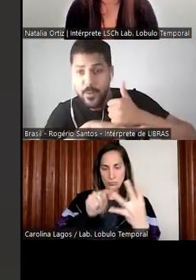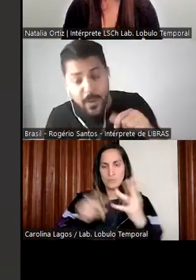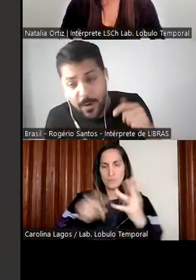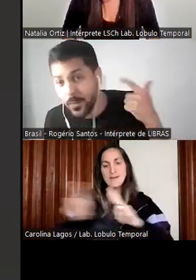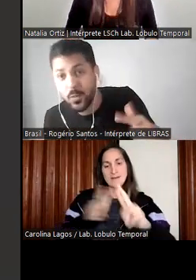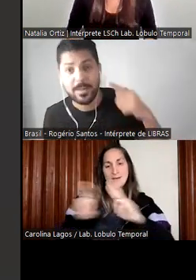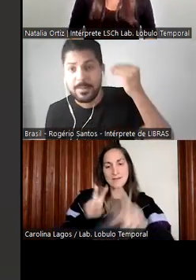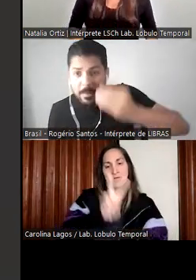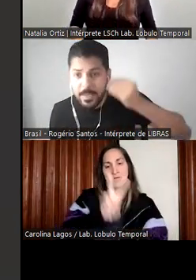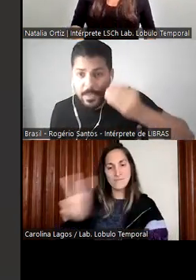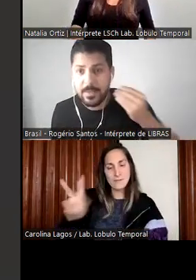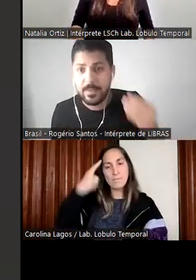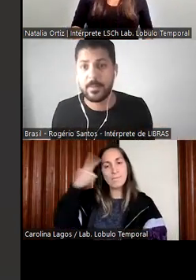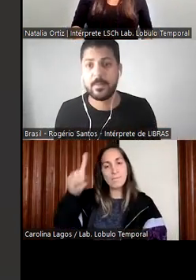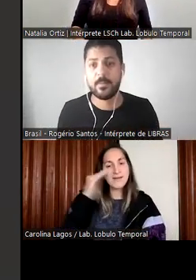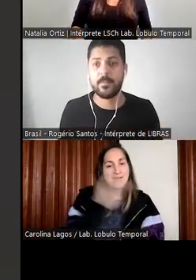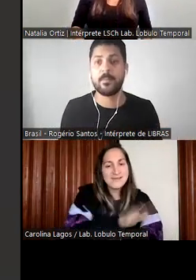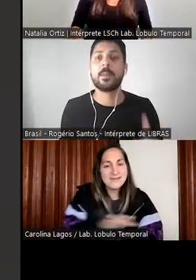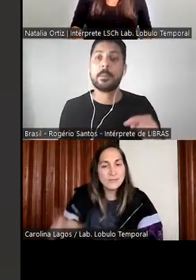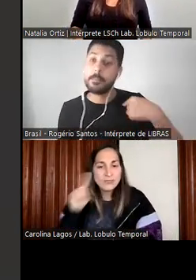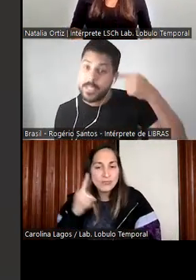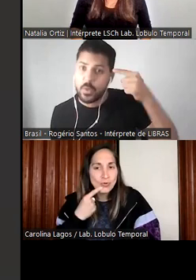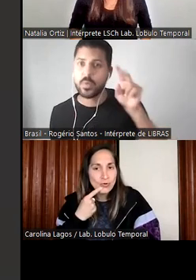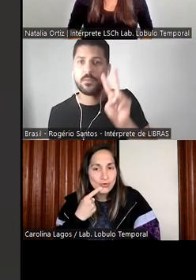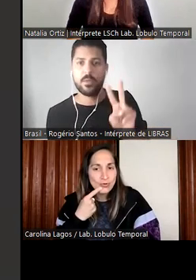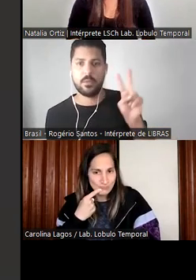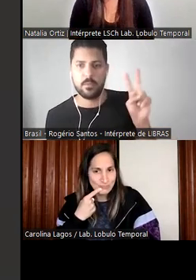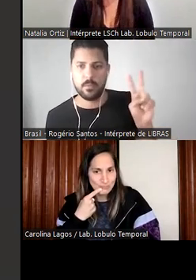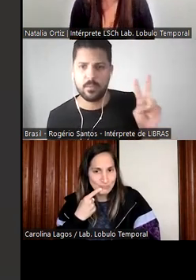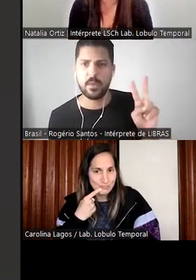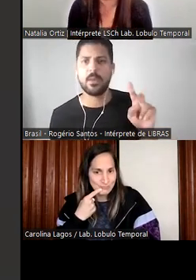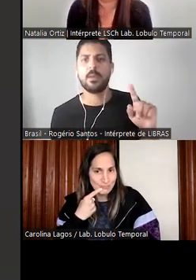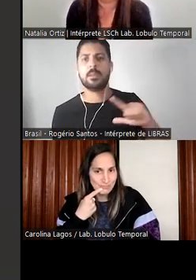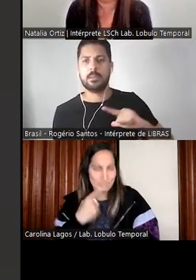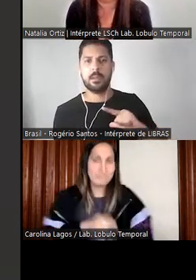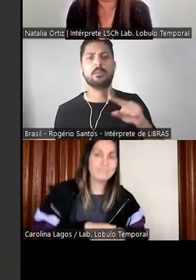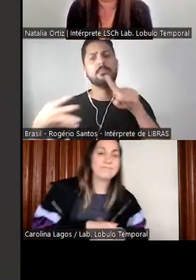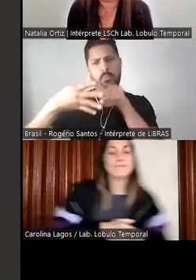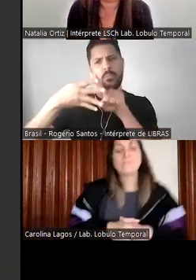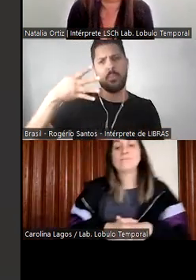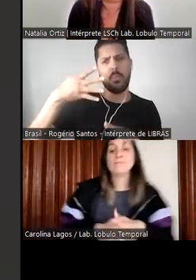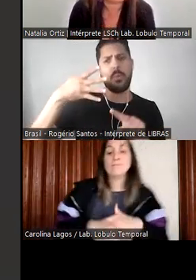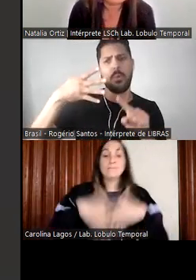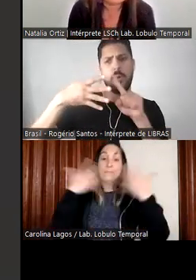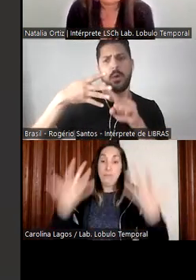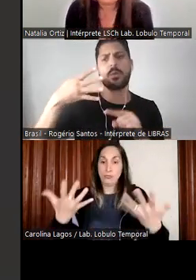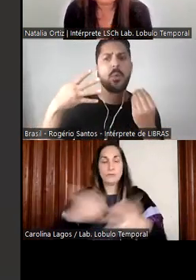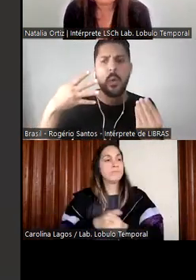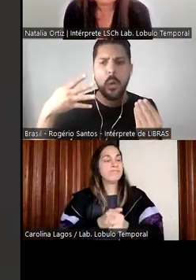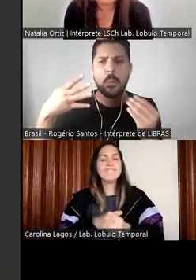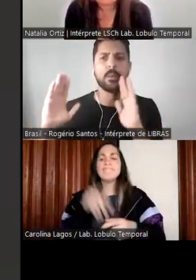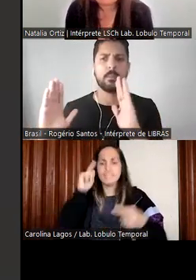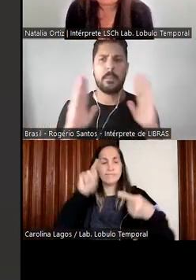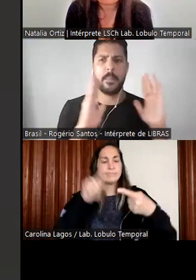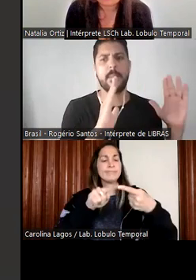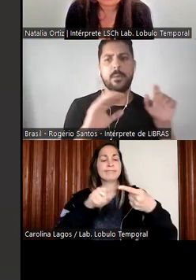de en vez de tener a 9 personas, sino considerar 4 pensando en las infancias sordas.